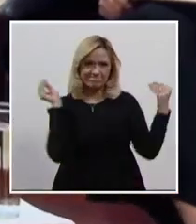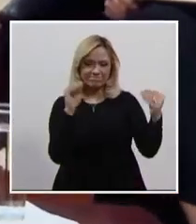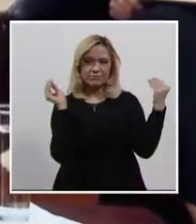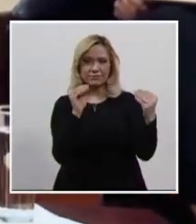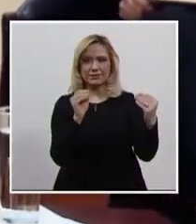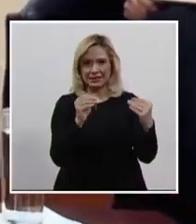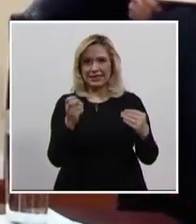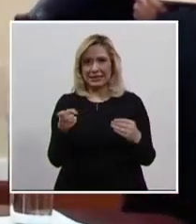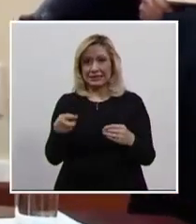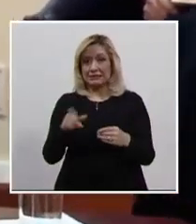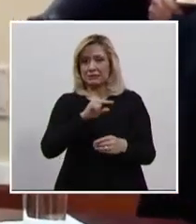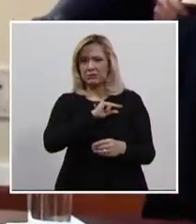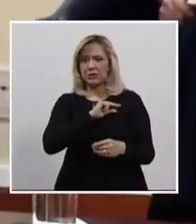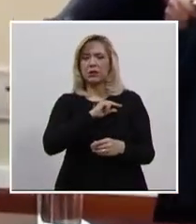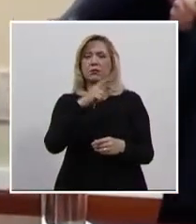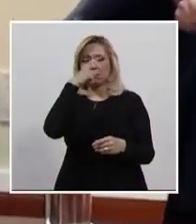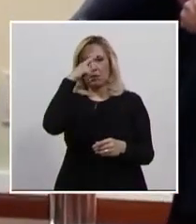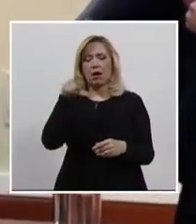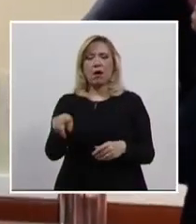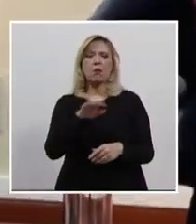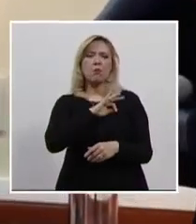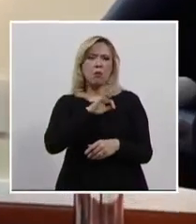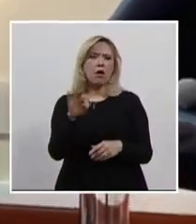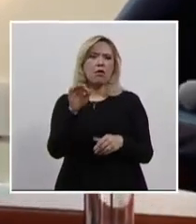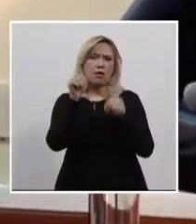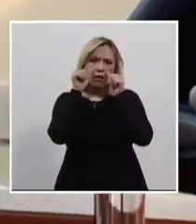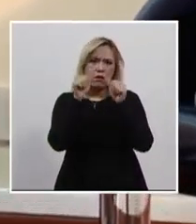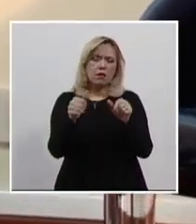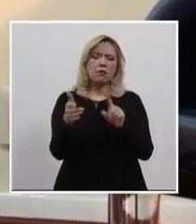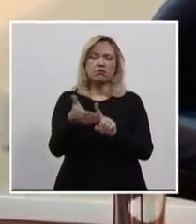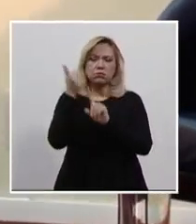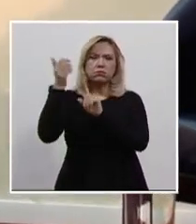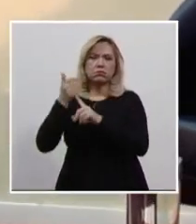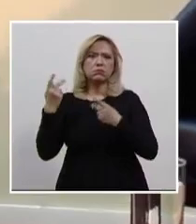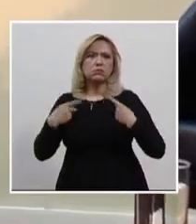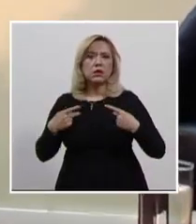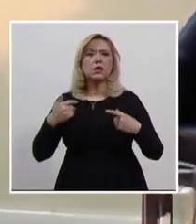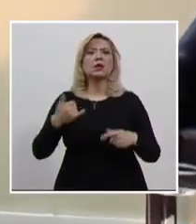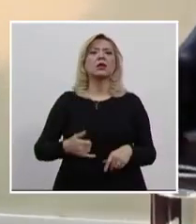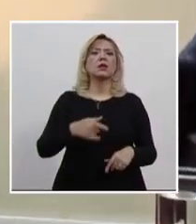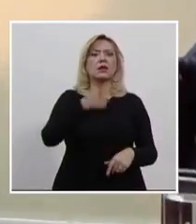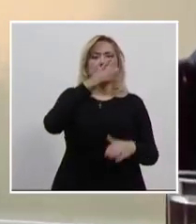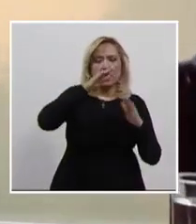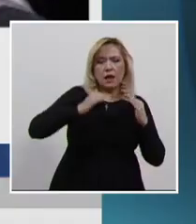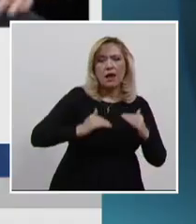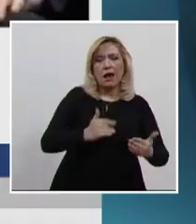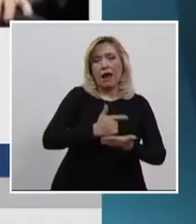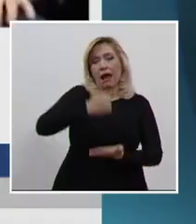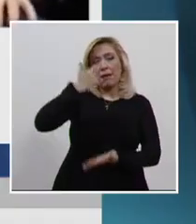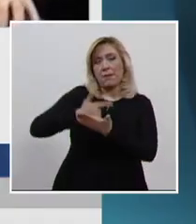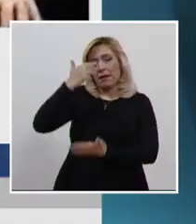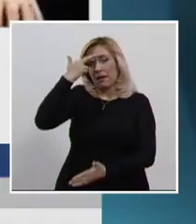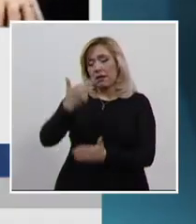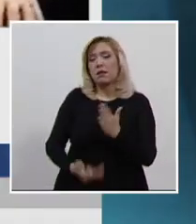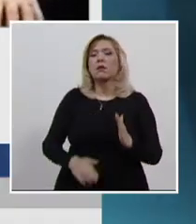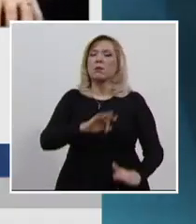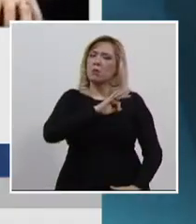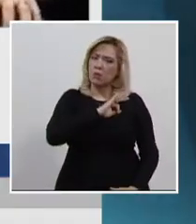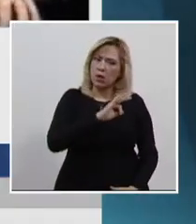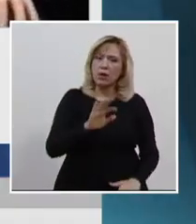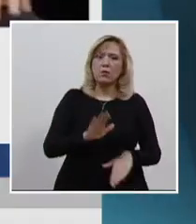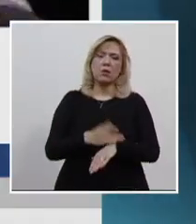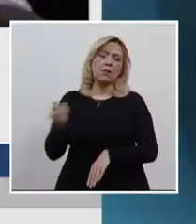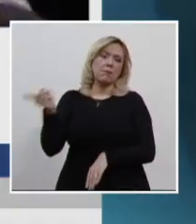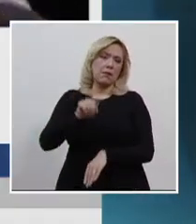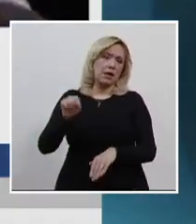desaparición forzada, así como los juzgados del fuero común, ello derivado de resoluciones de la Corte. La Suprema Corte